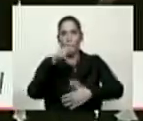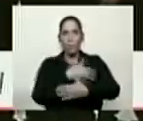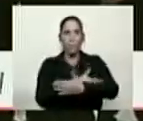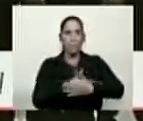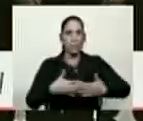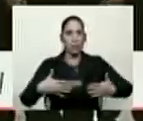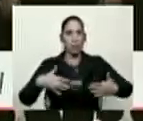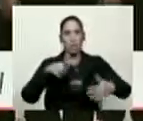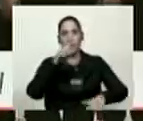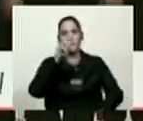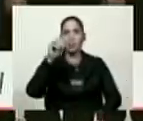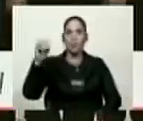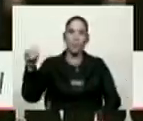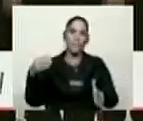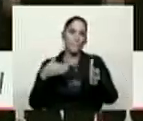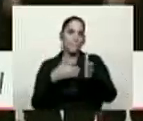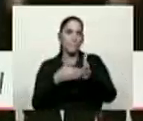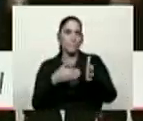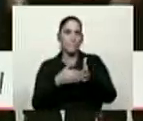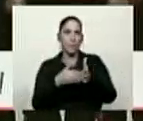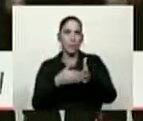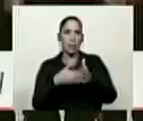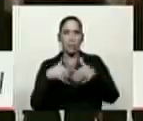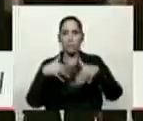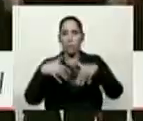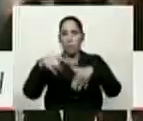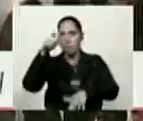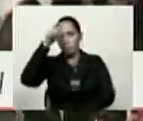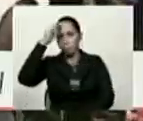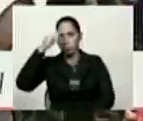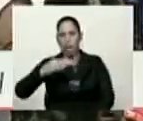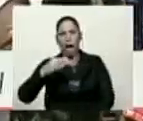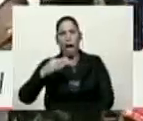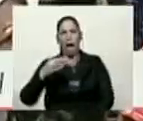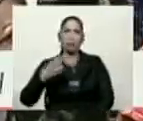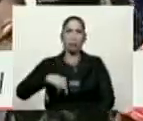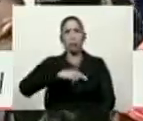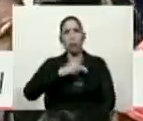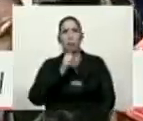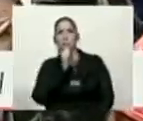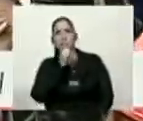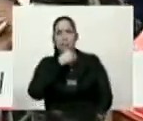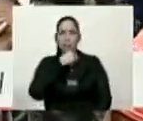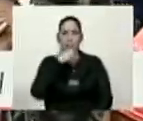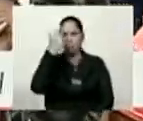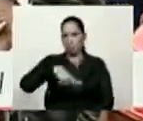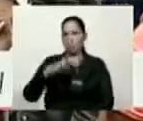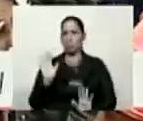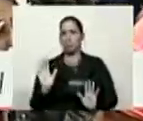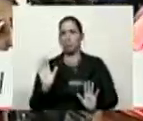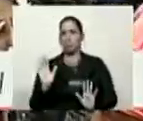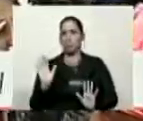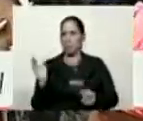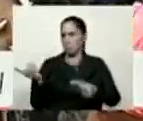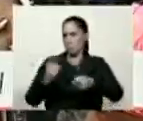2.100.000 milicianos y milicianas. Ah, que somos unos viejitos. Está bien, pues, somos unos viejitos. Vengan por nosotros,